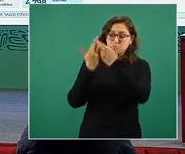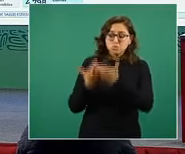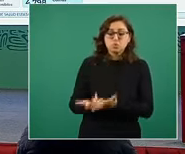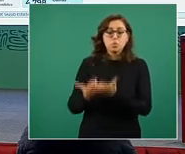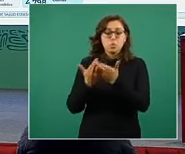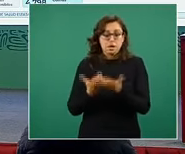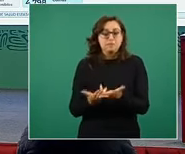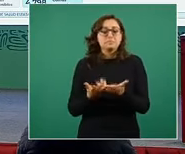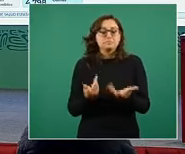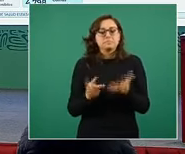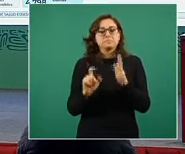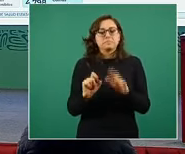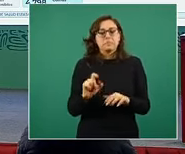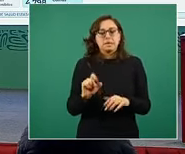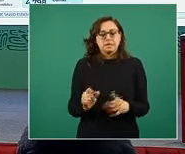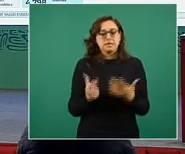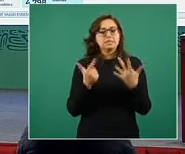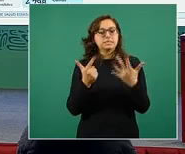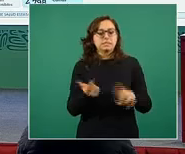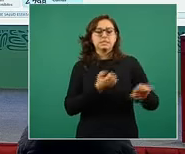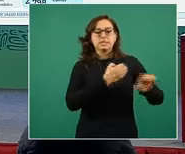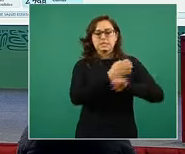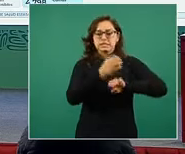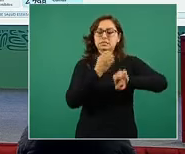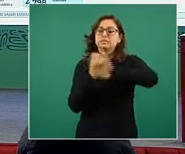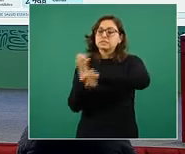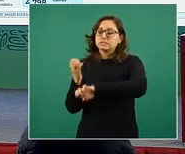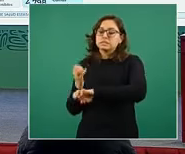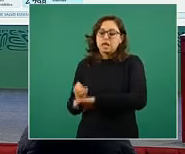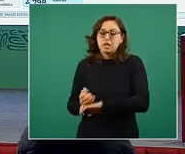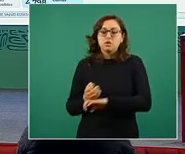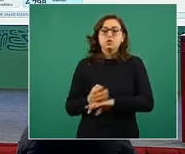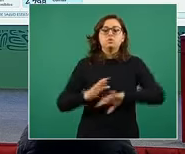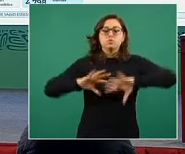más de la mitad de sus camas disponibles, que a nivel nacional son